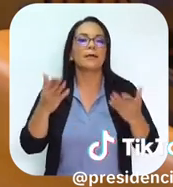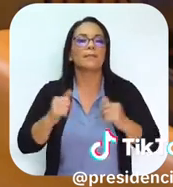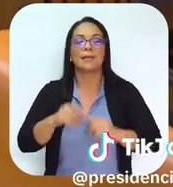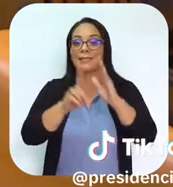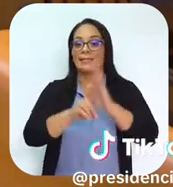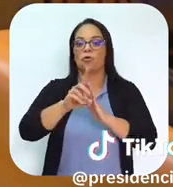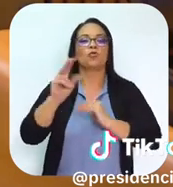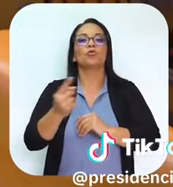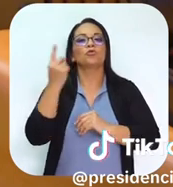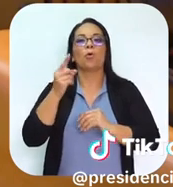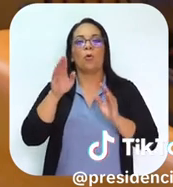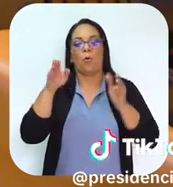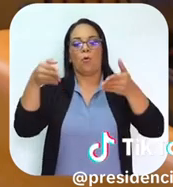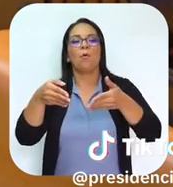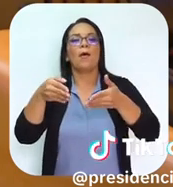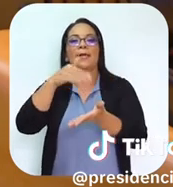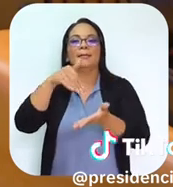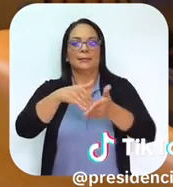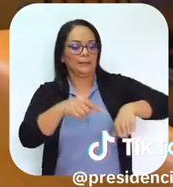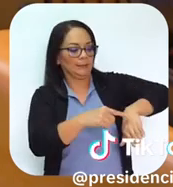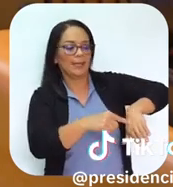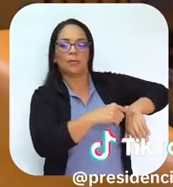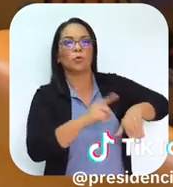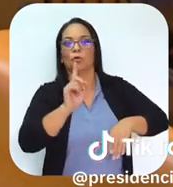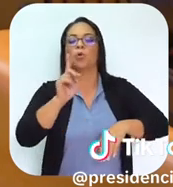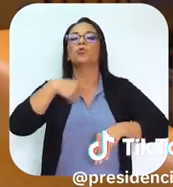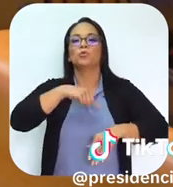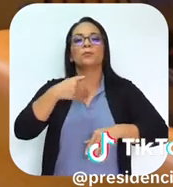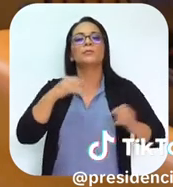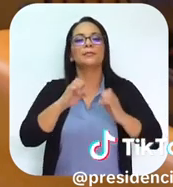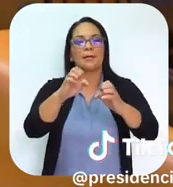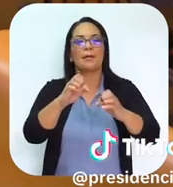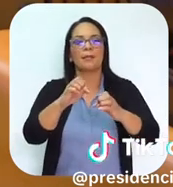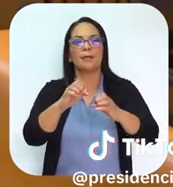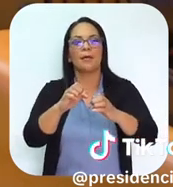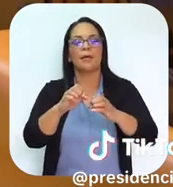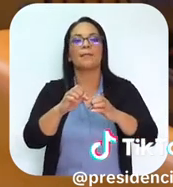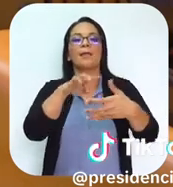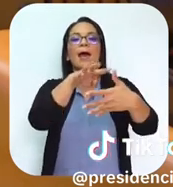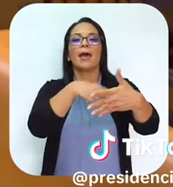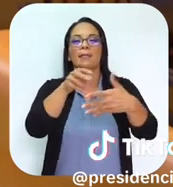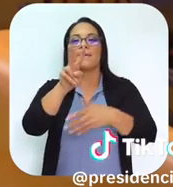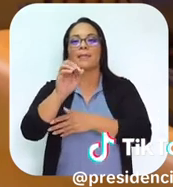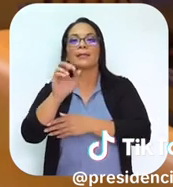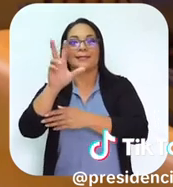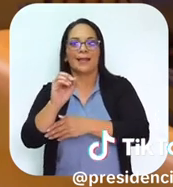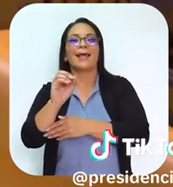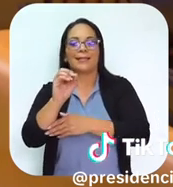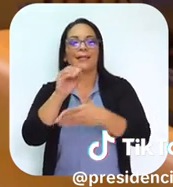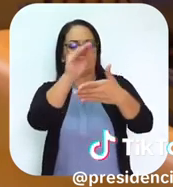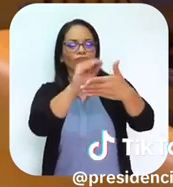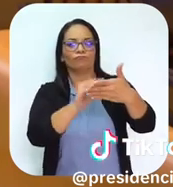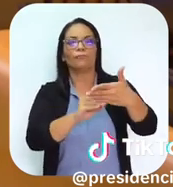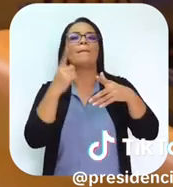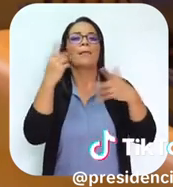que el desarrollo no se concentre exclusivamente en las zonas urbanas Contamos con una estrategia de lo de la agenda vende